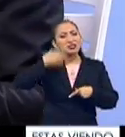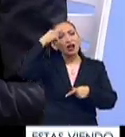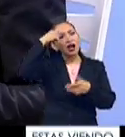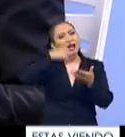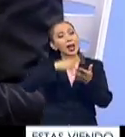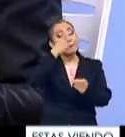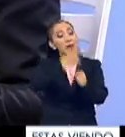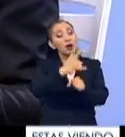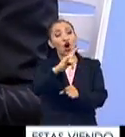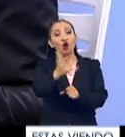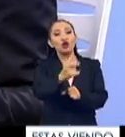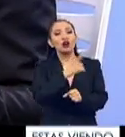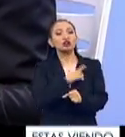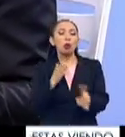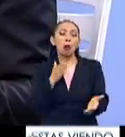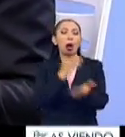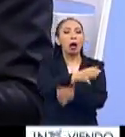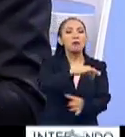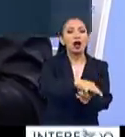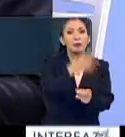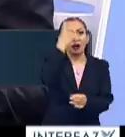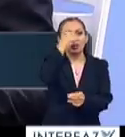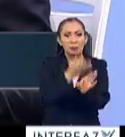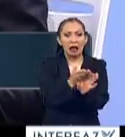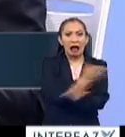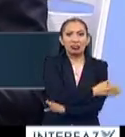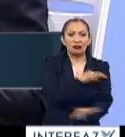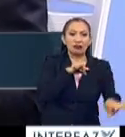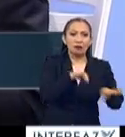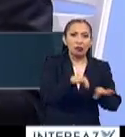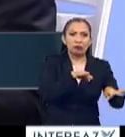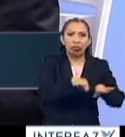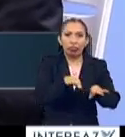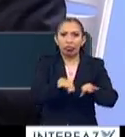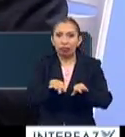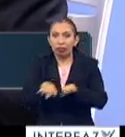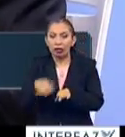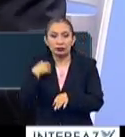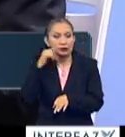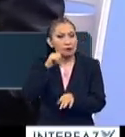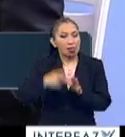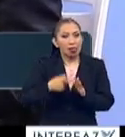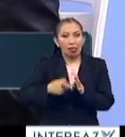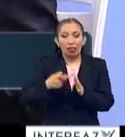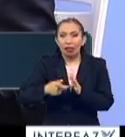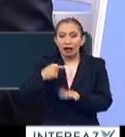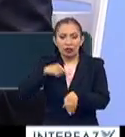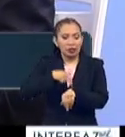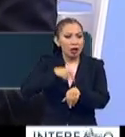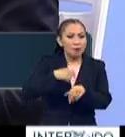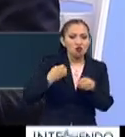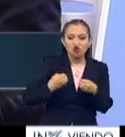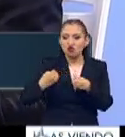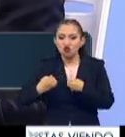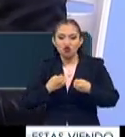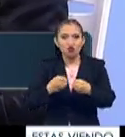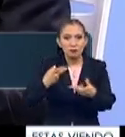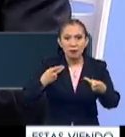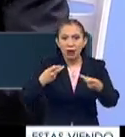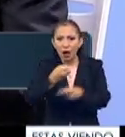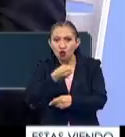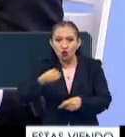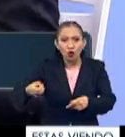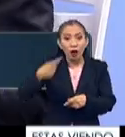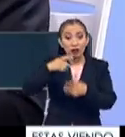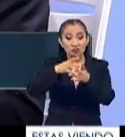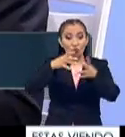que el primero de julio solamente es ir a votar, pero no se imagina todo lo que hay detrás de ello, ¿no? Y todo el tiempo que se organiza. Exactamente, todo lo que se organiza. Y